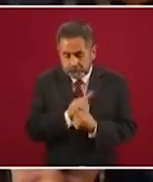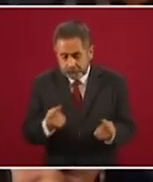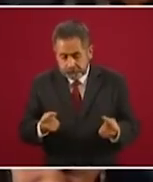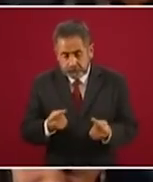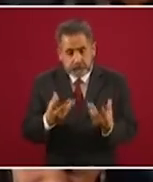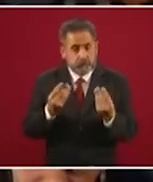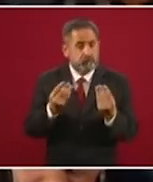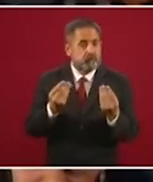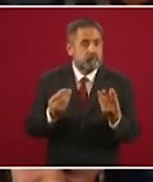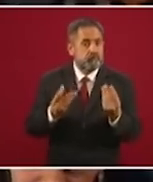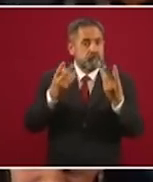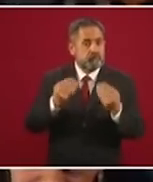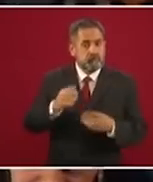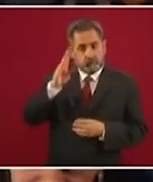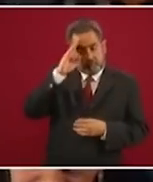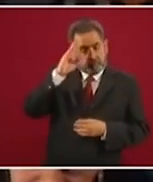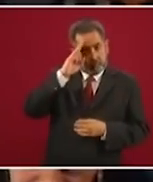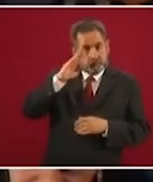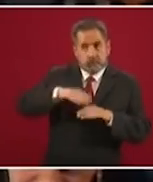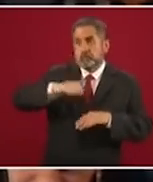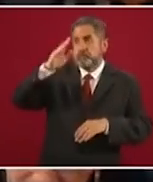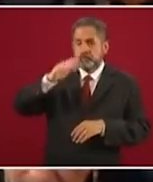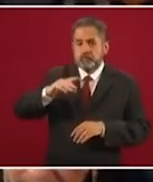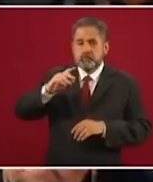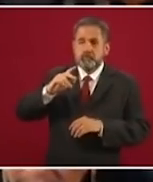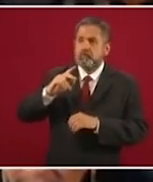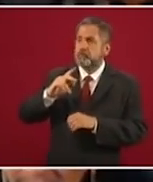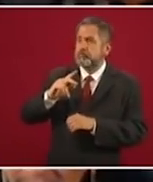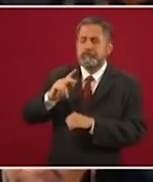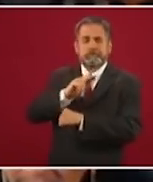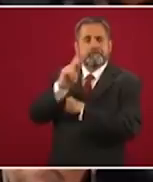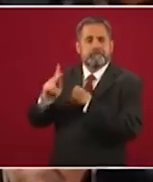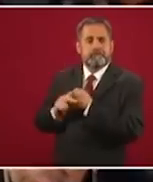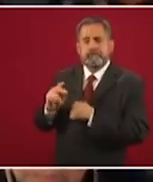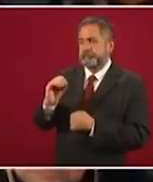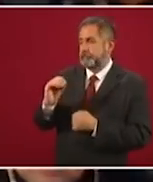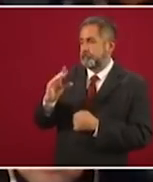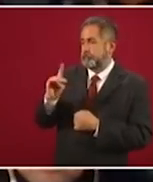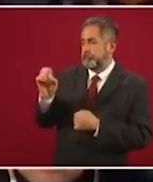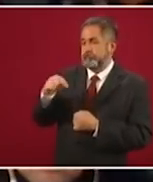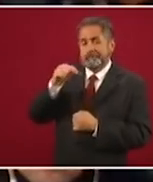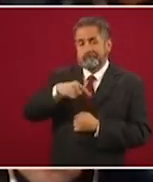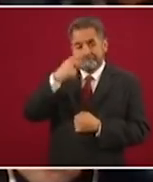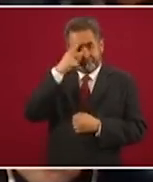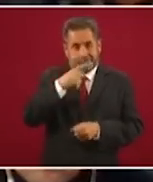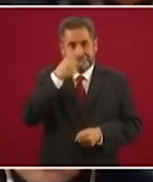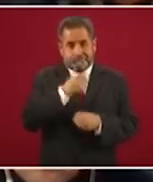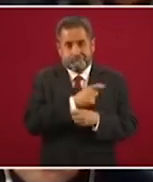más alta dentro de los países de la OCDE.